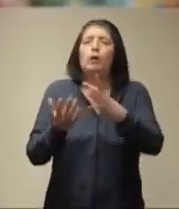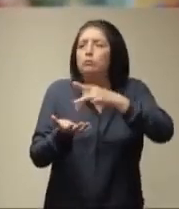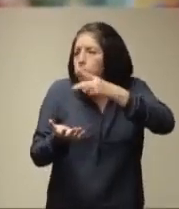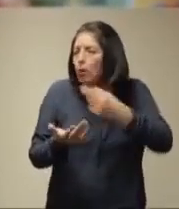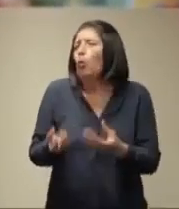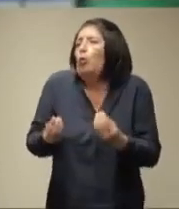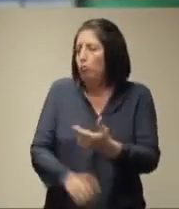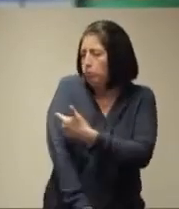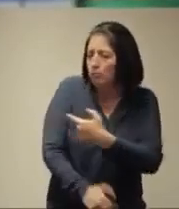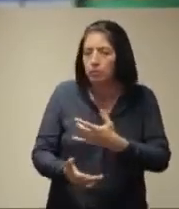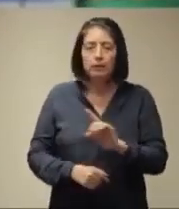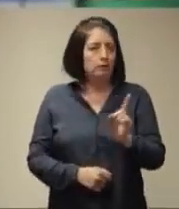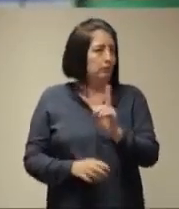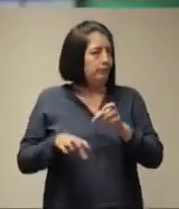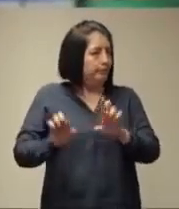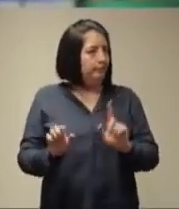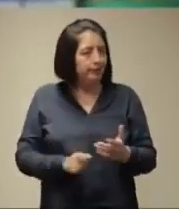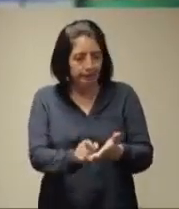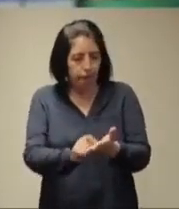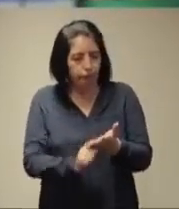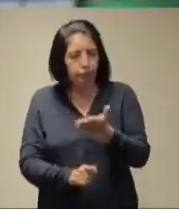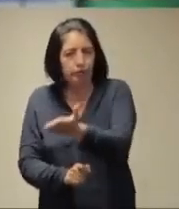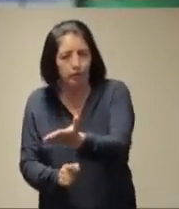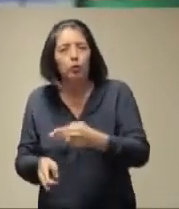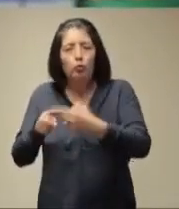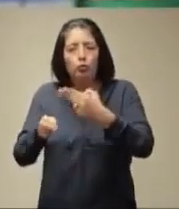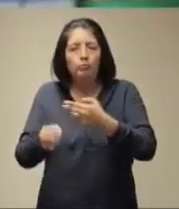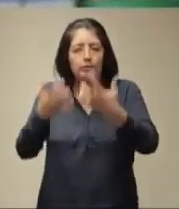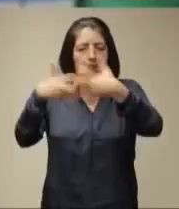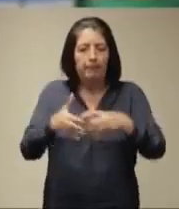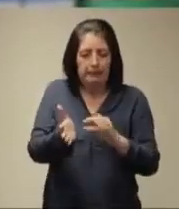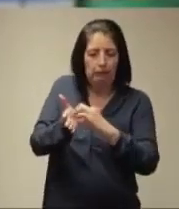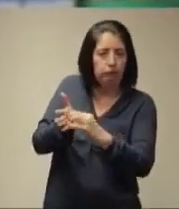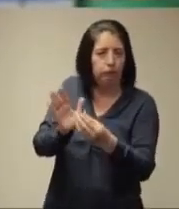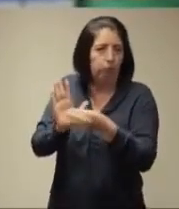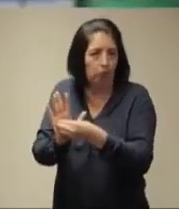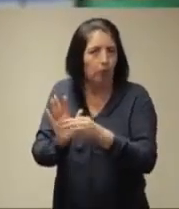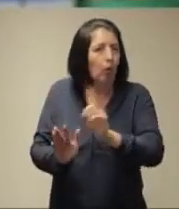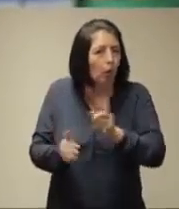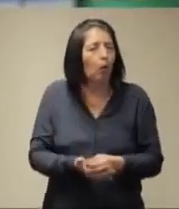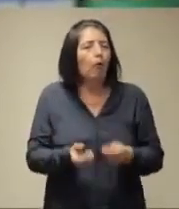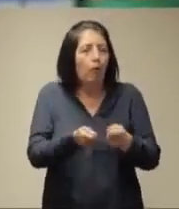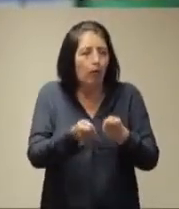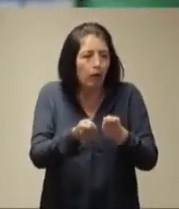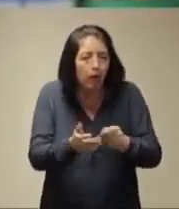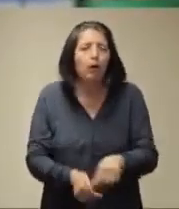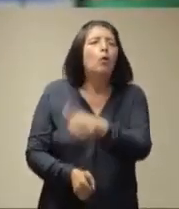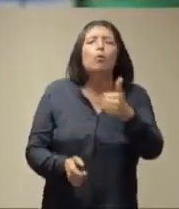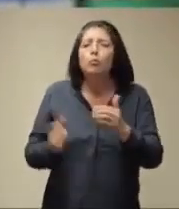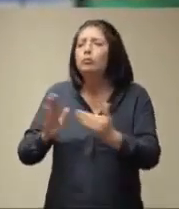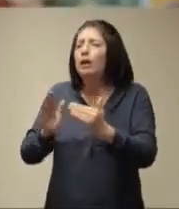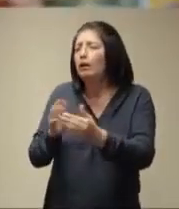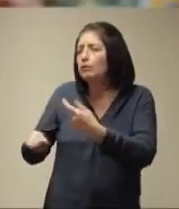de administración. No permitas que te receten medicamentos de una marca específica o te induzcan a la compra de medicamentos en una